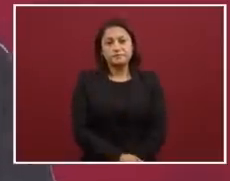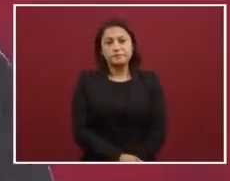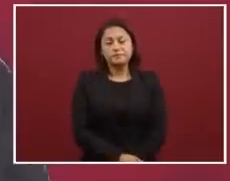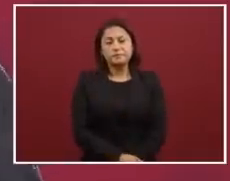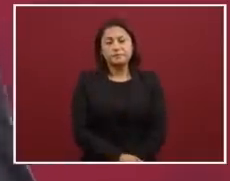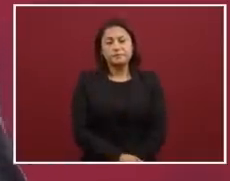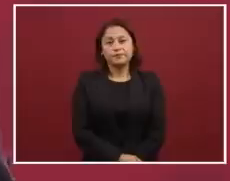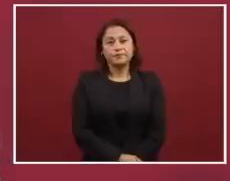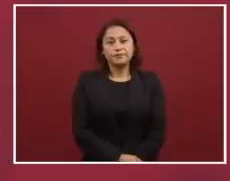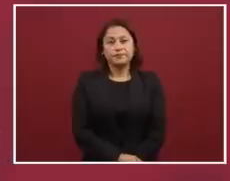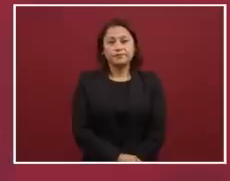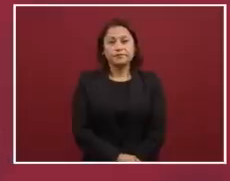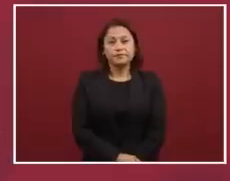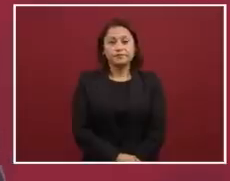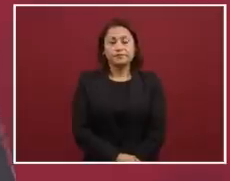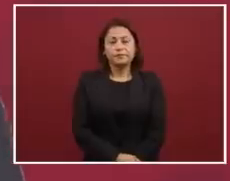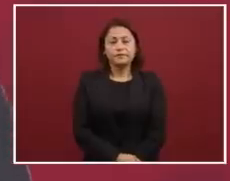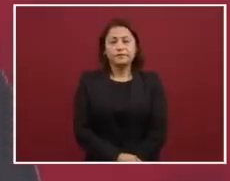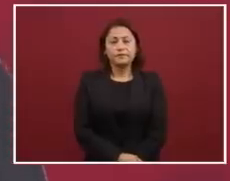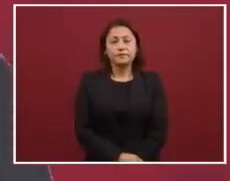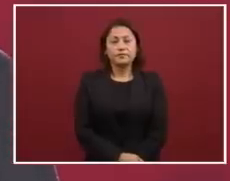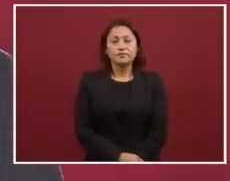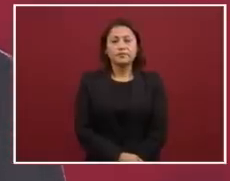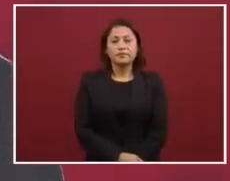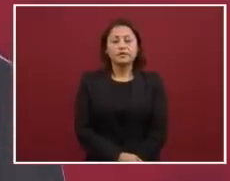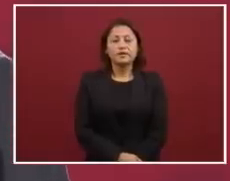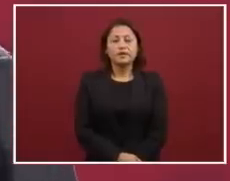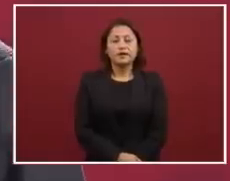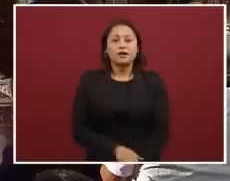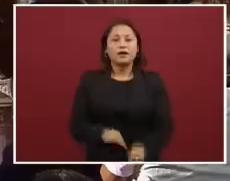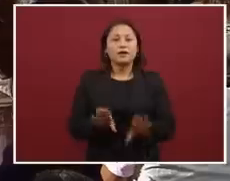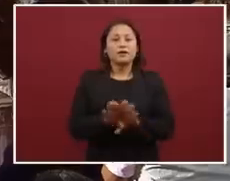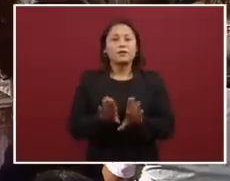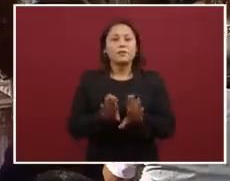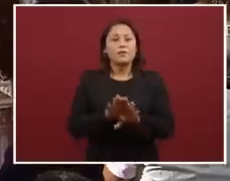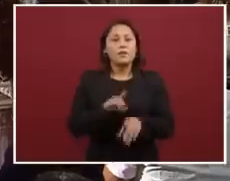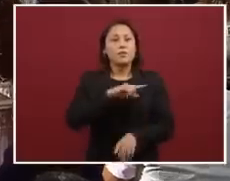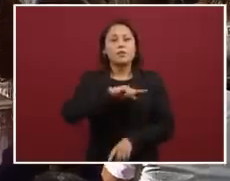decir que no tenemos con qué